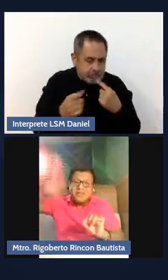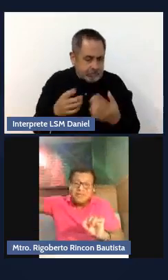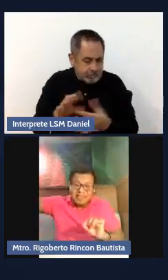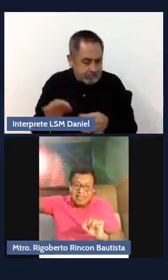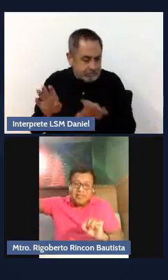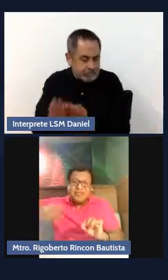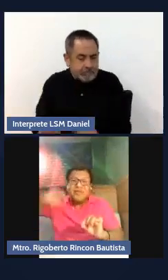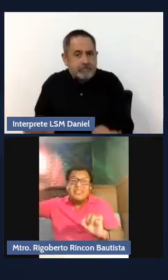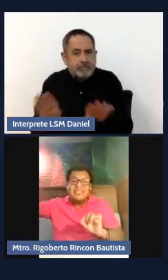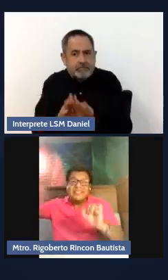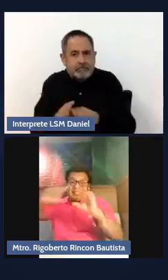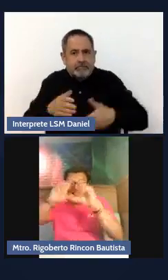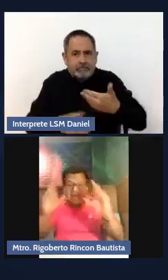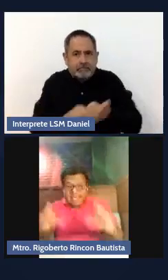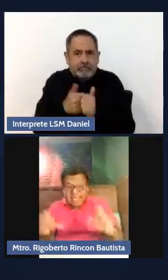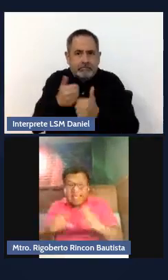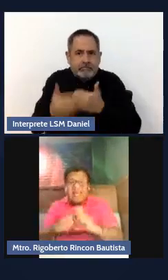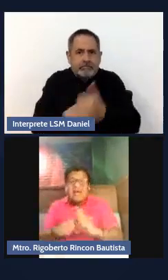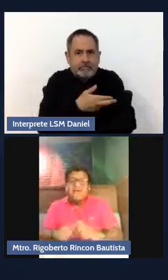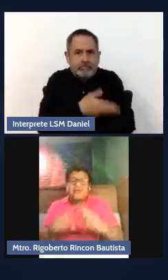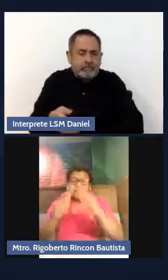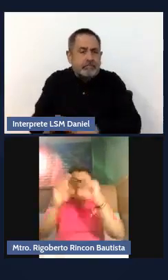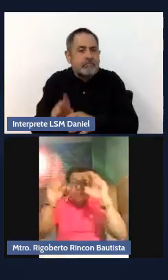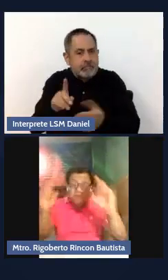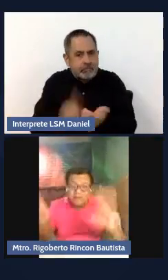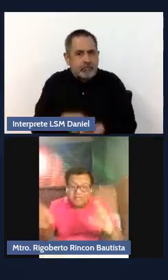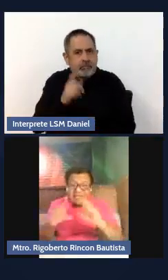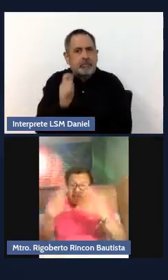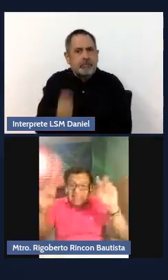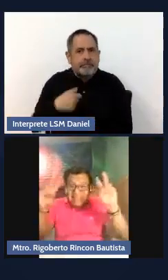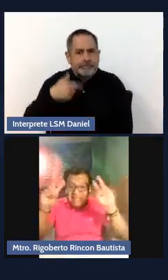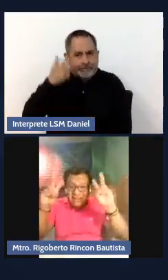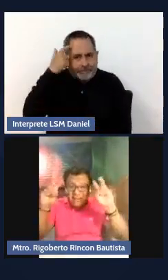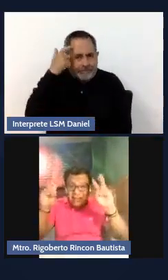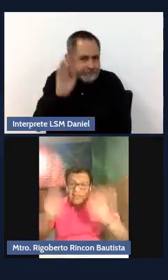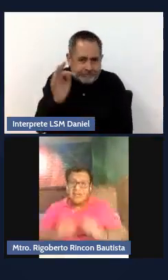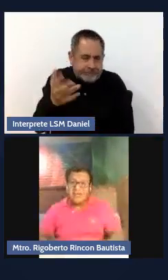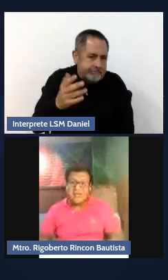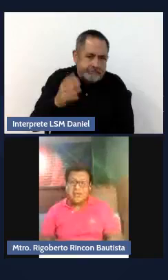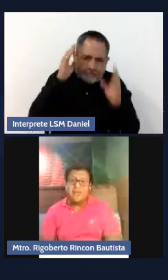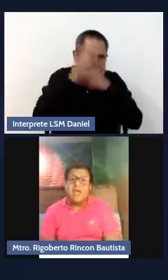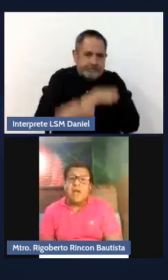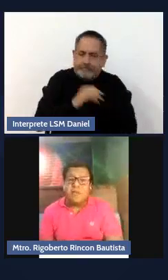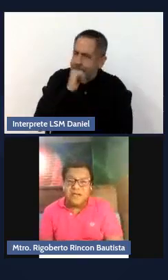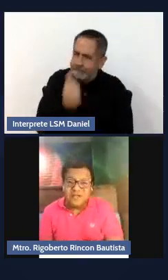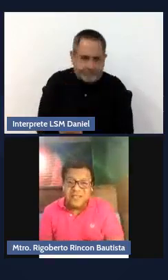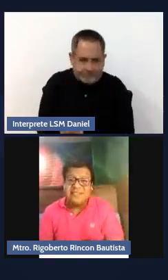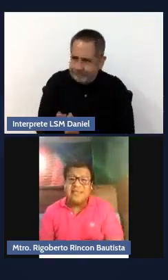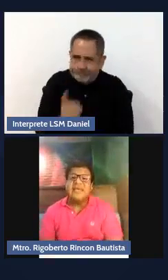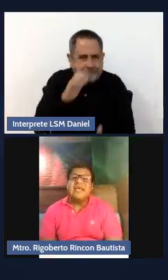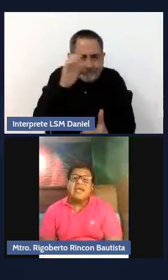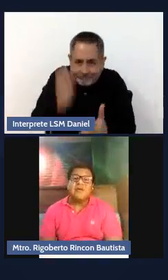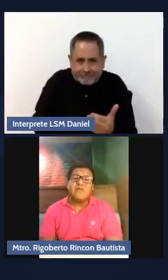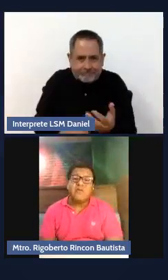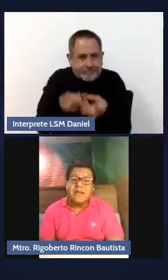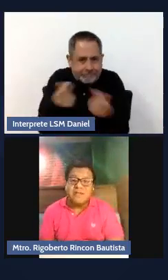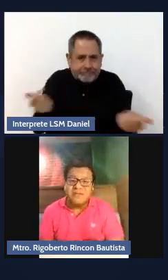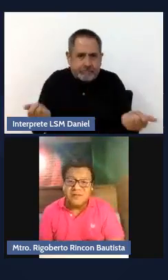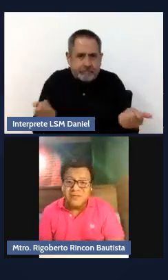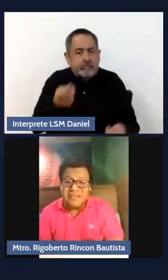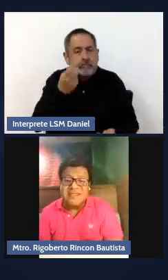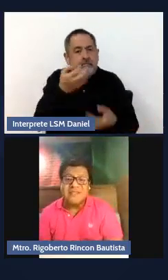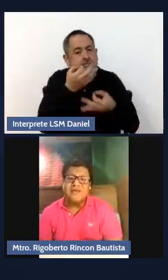toda esta sinergia o toda esta homeostasis de supuesto equilibrio. Por eso dice que cuando hablamos de una